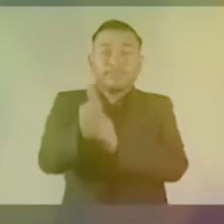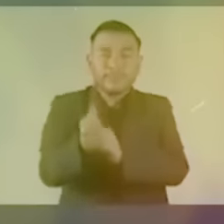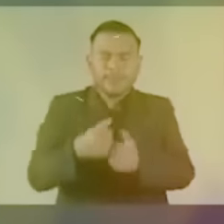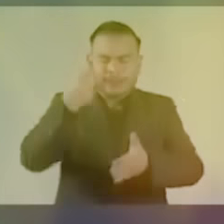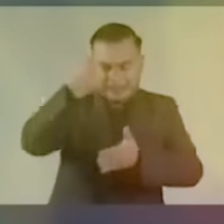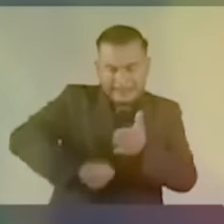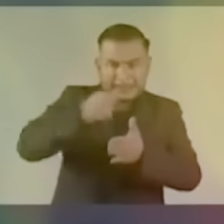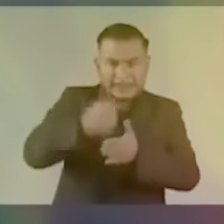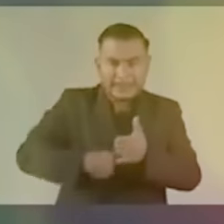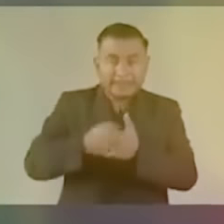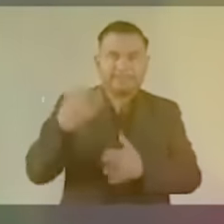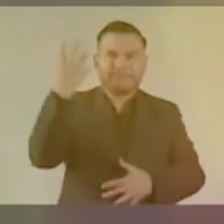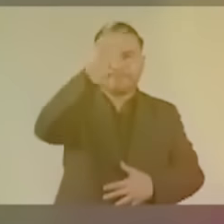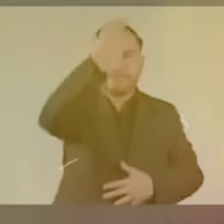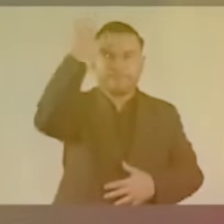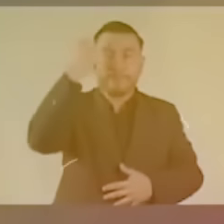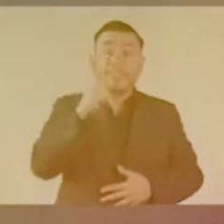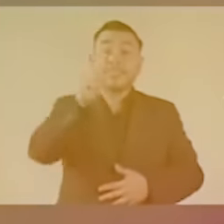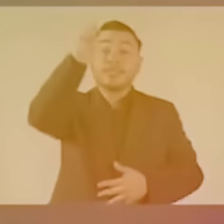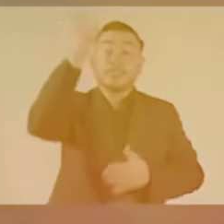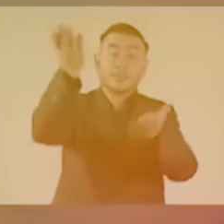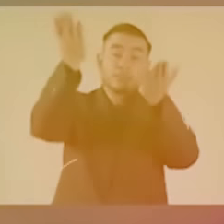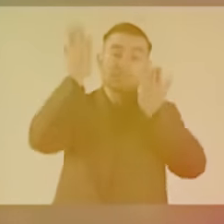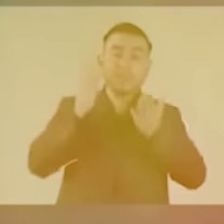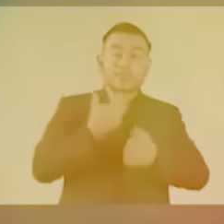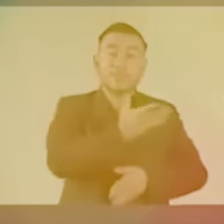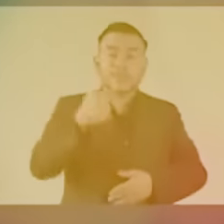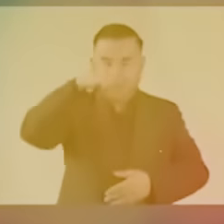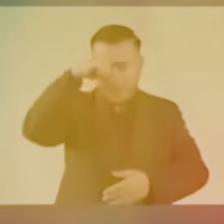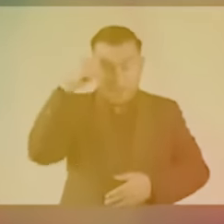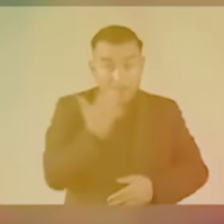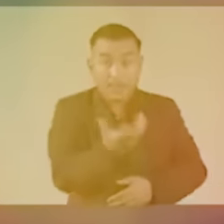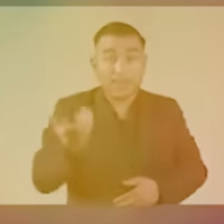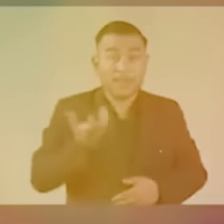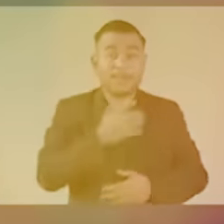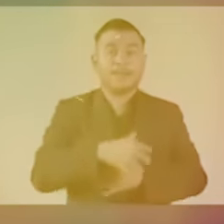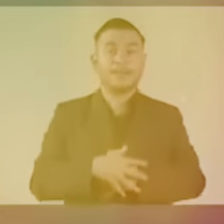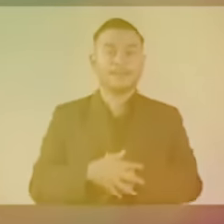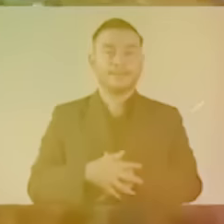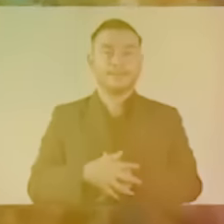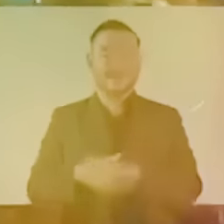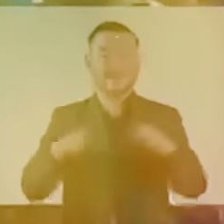por eso, y lo logrará con la guía de Dios y con el trabajo de todos nosotros.